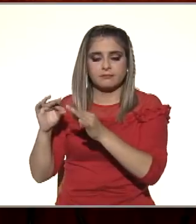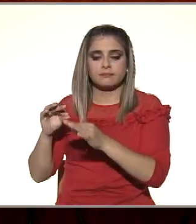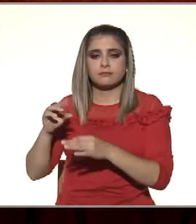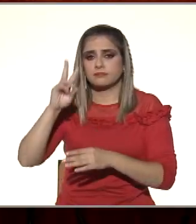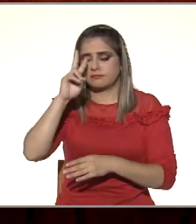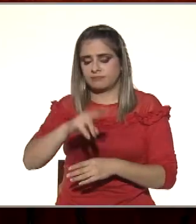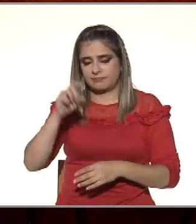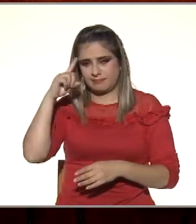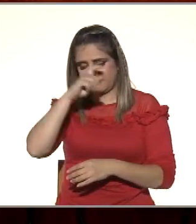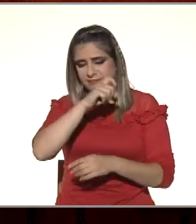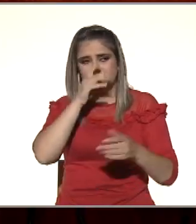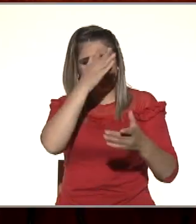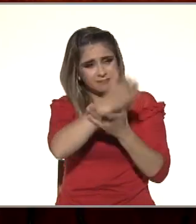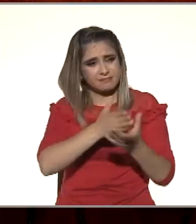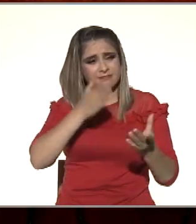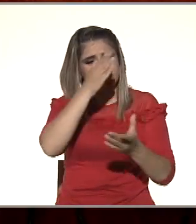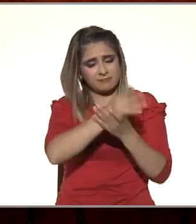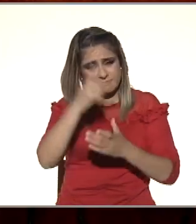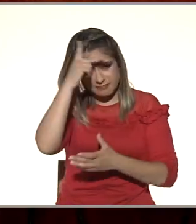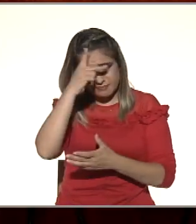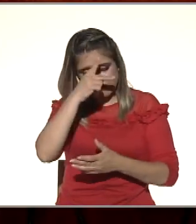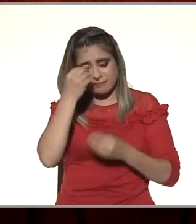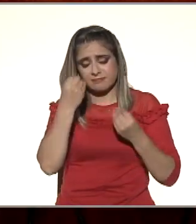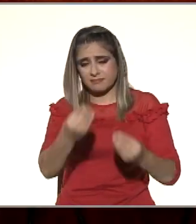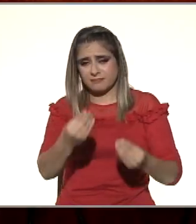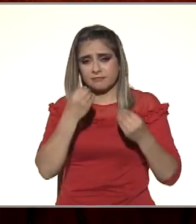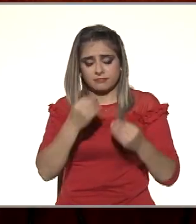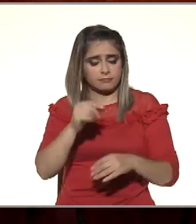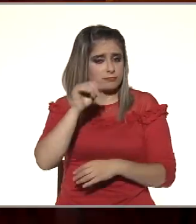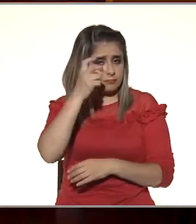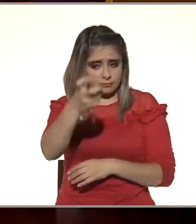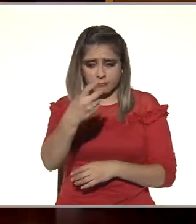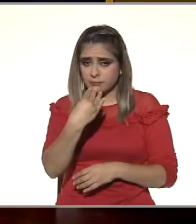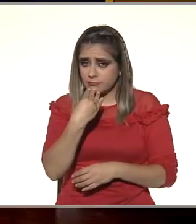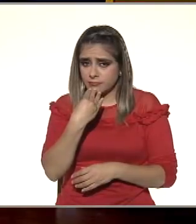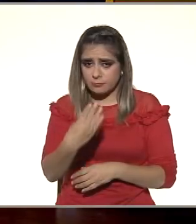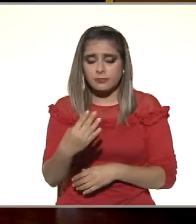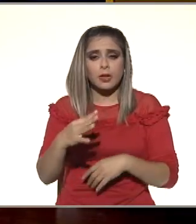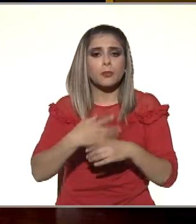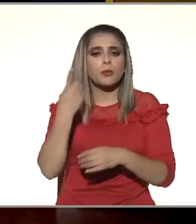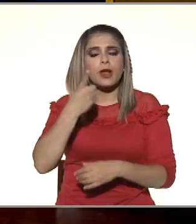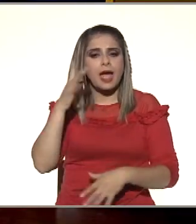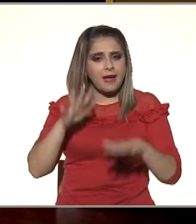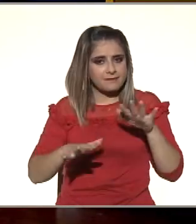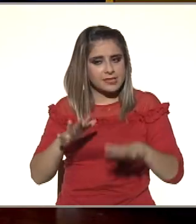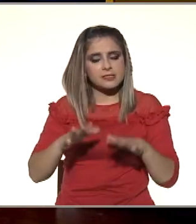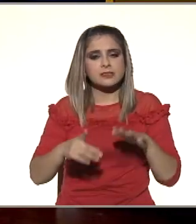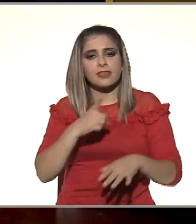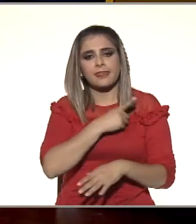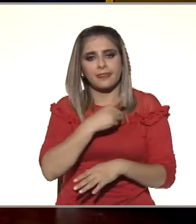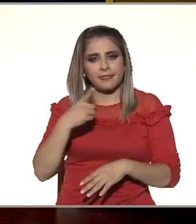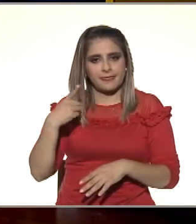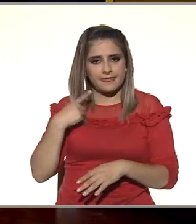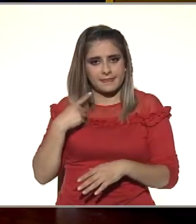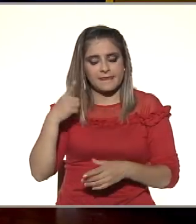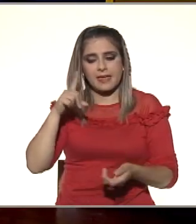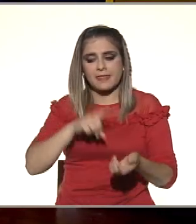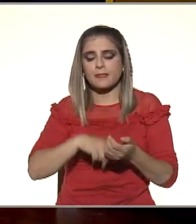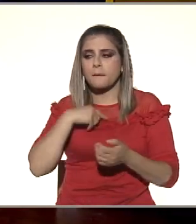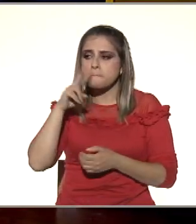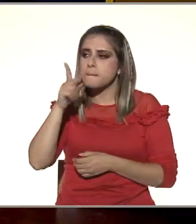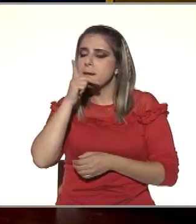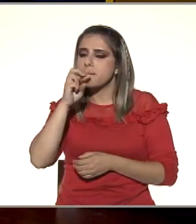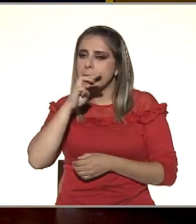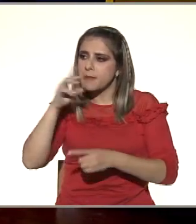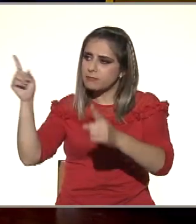mucho trabajo en terapia y me parece magnífico, porque a veces nosotros tenemos que trabajar la relación que tuvieron nuestros padres,